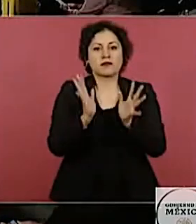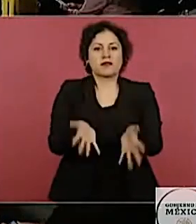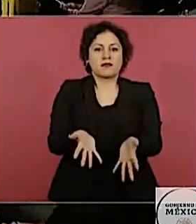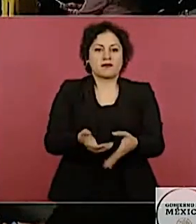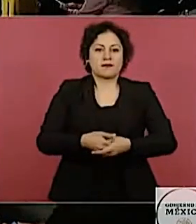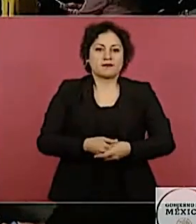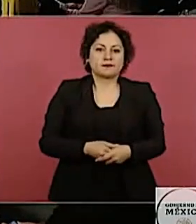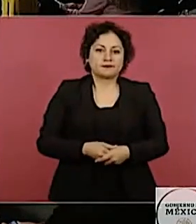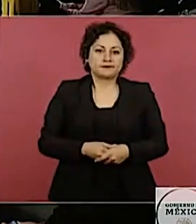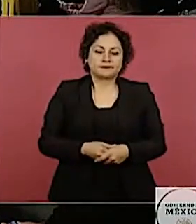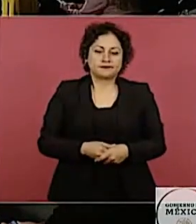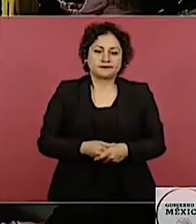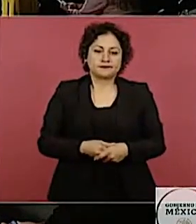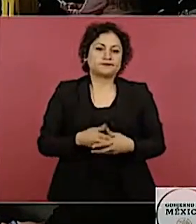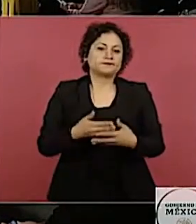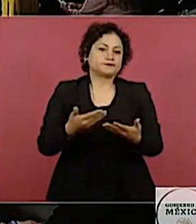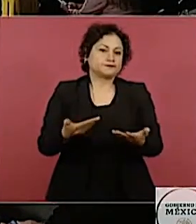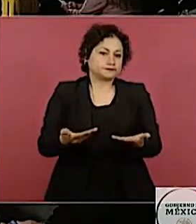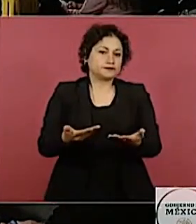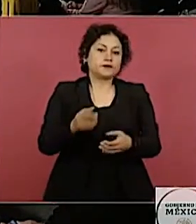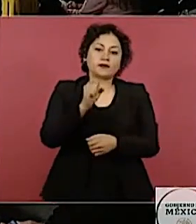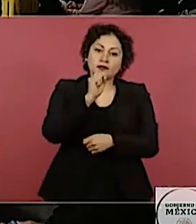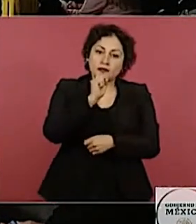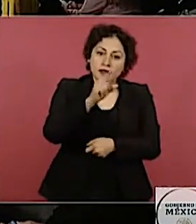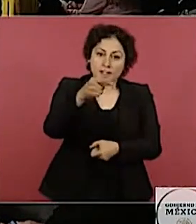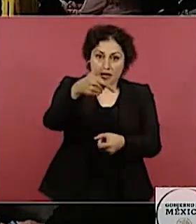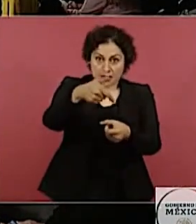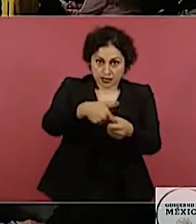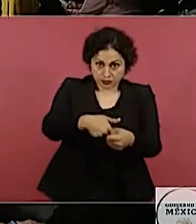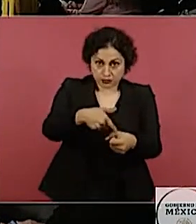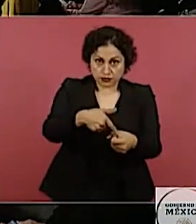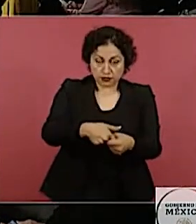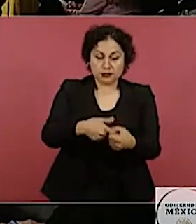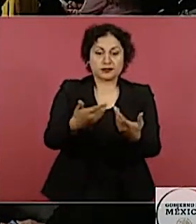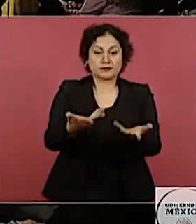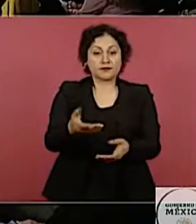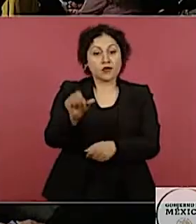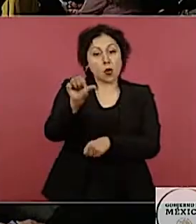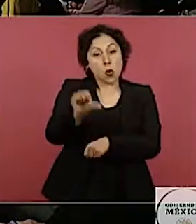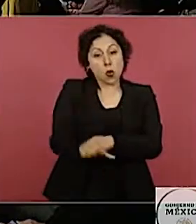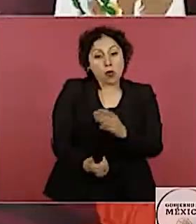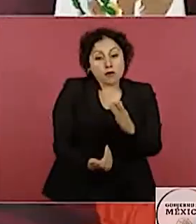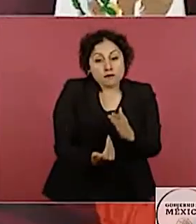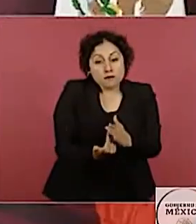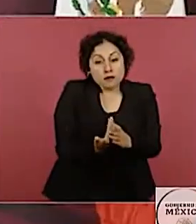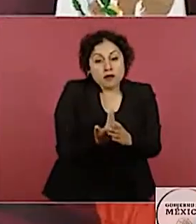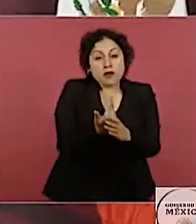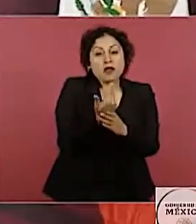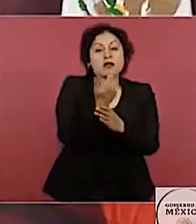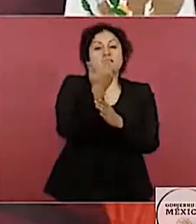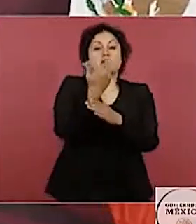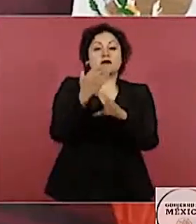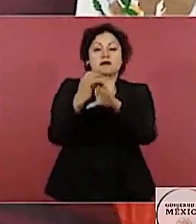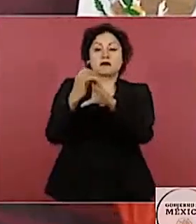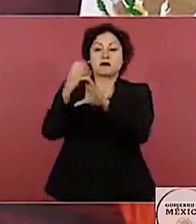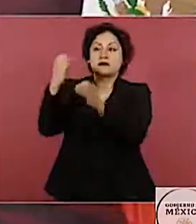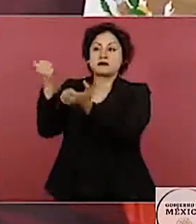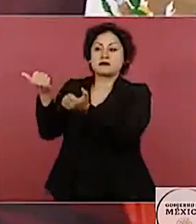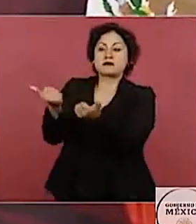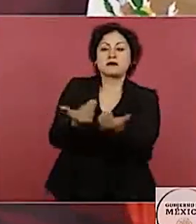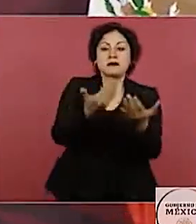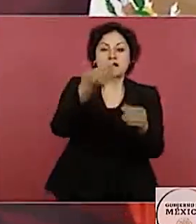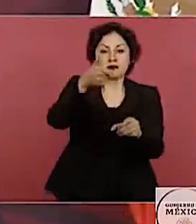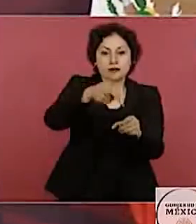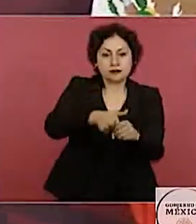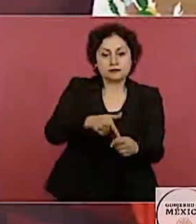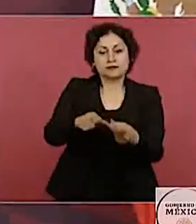va a faltar la gasolina hoy en la madrugada ya llegó un buque con gasolina con